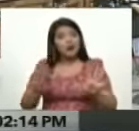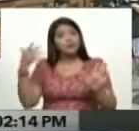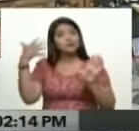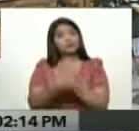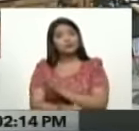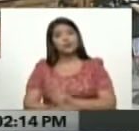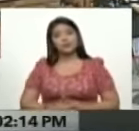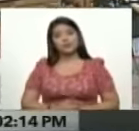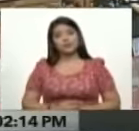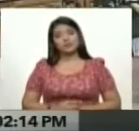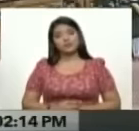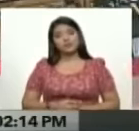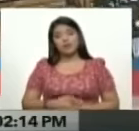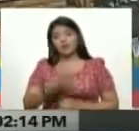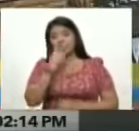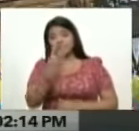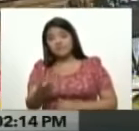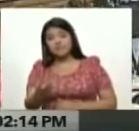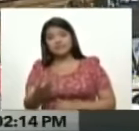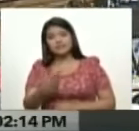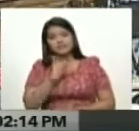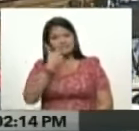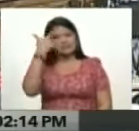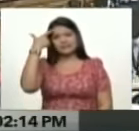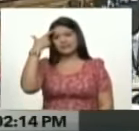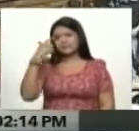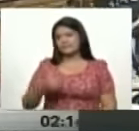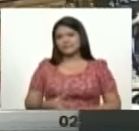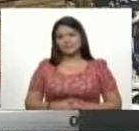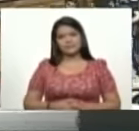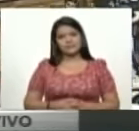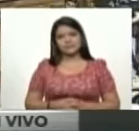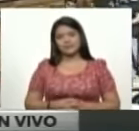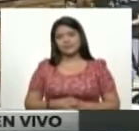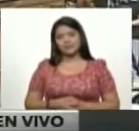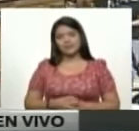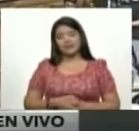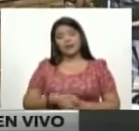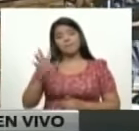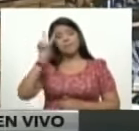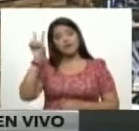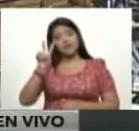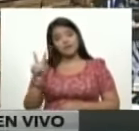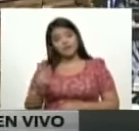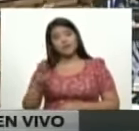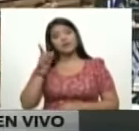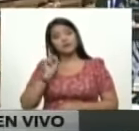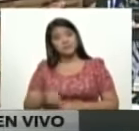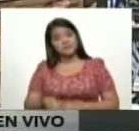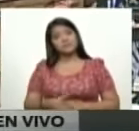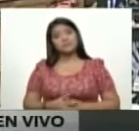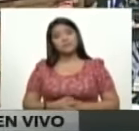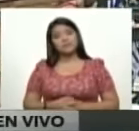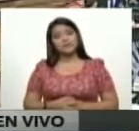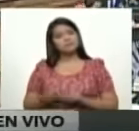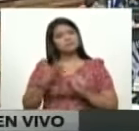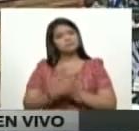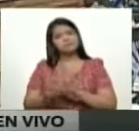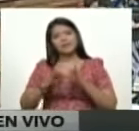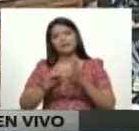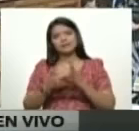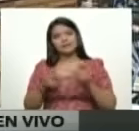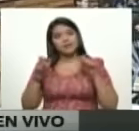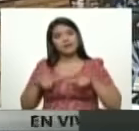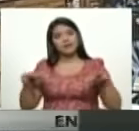una visita bochornosa para la República Bolivariana de Venezuela y para lo que significa este